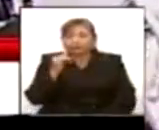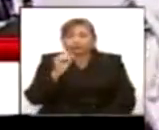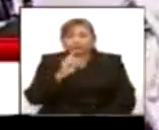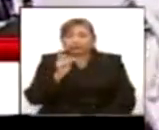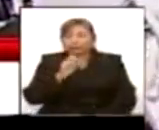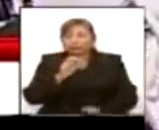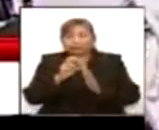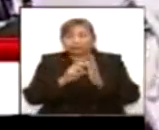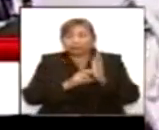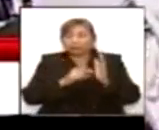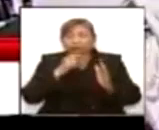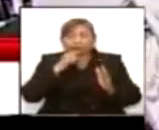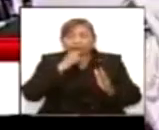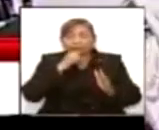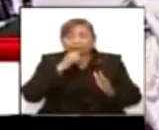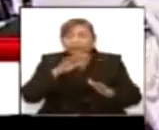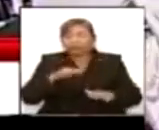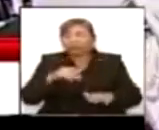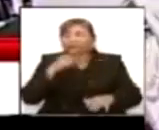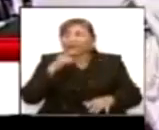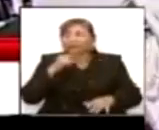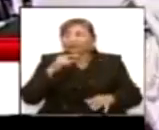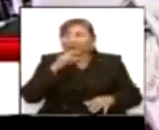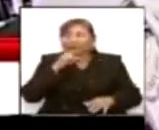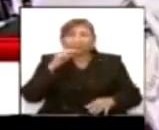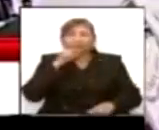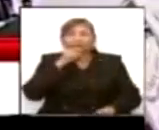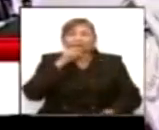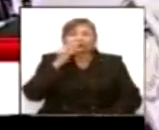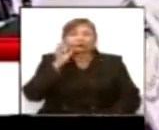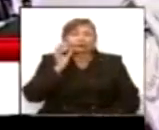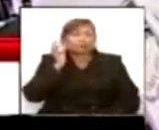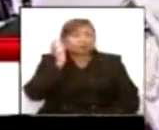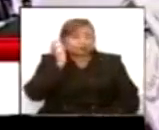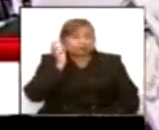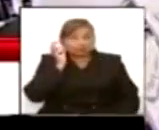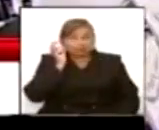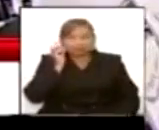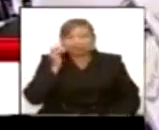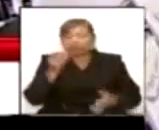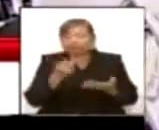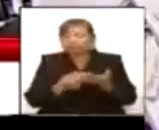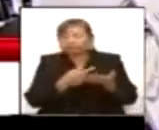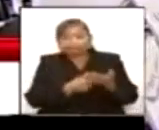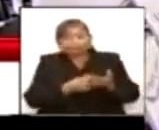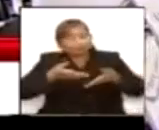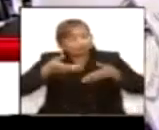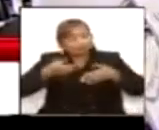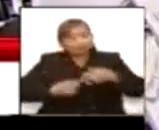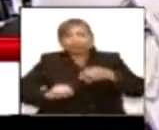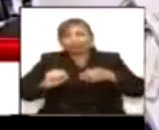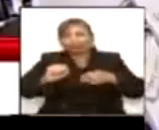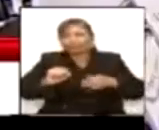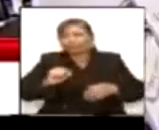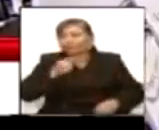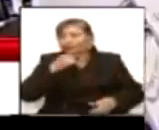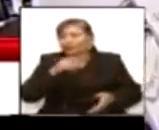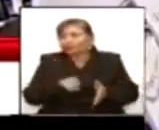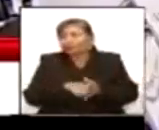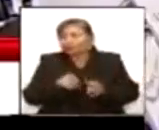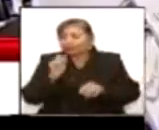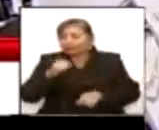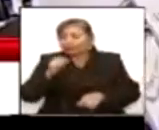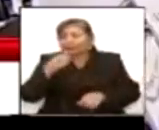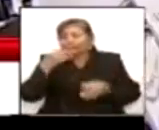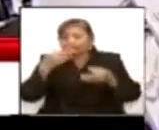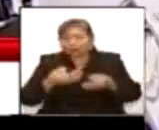es un proyecto sobre niñas, es un proyecto en general sobre mujeres y tiene que ver con la discusión del aborto, que ojalá un día tengamos acá, que sí